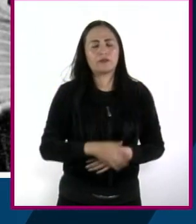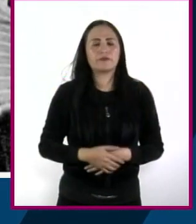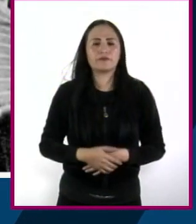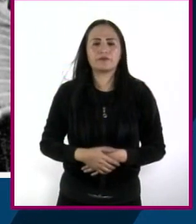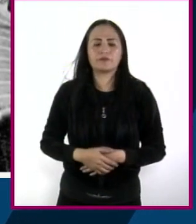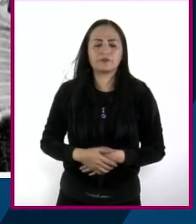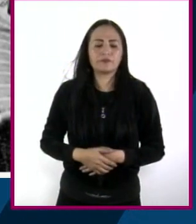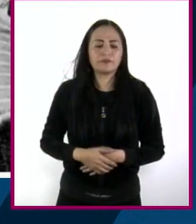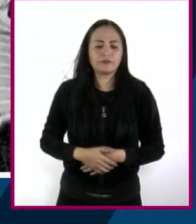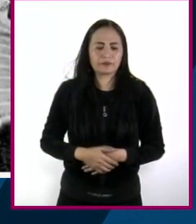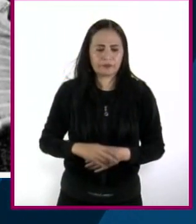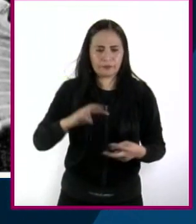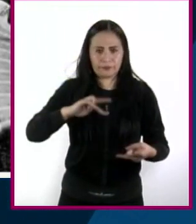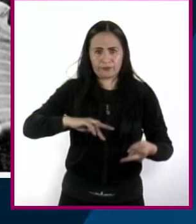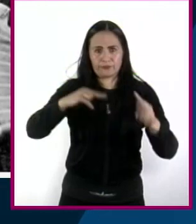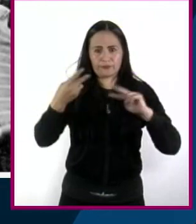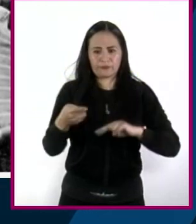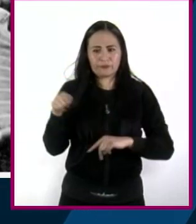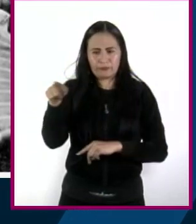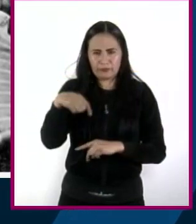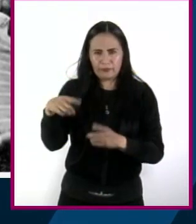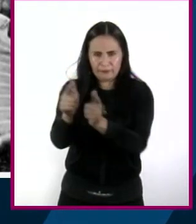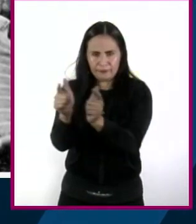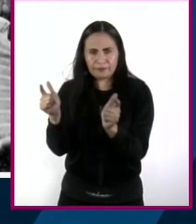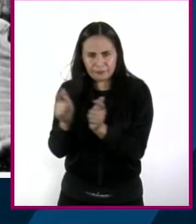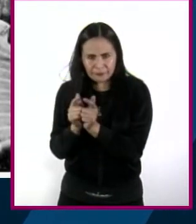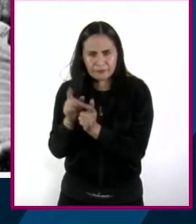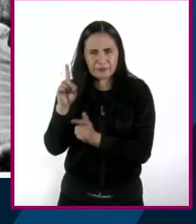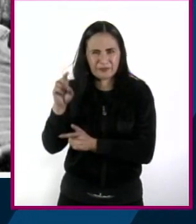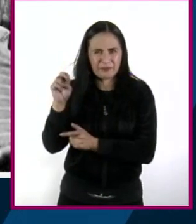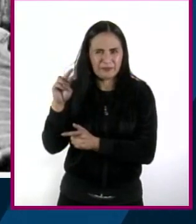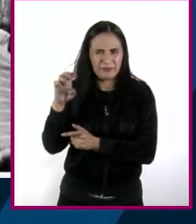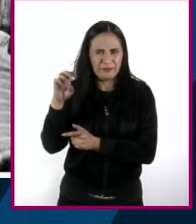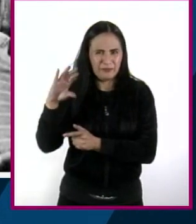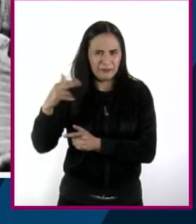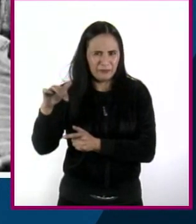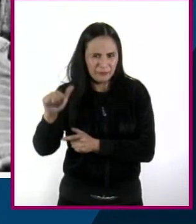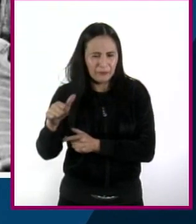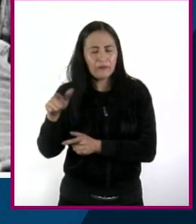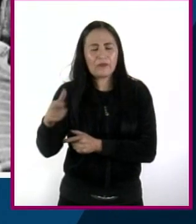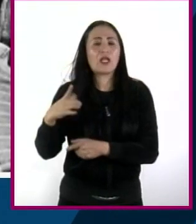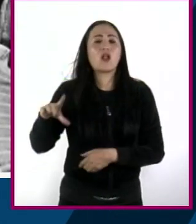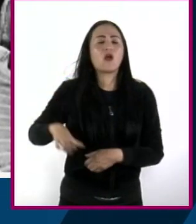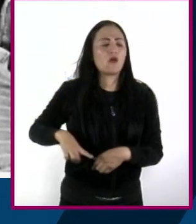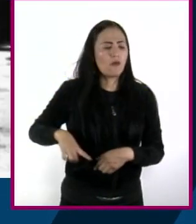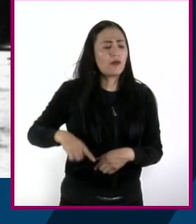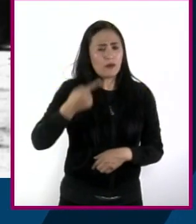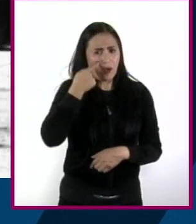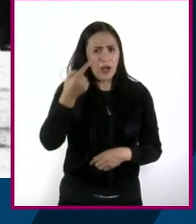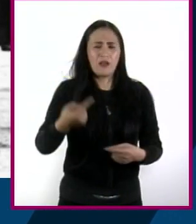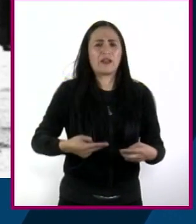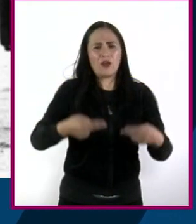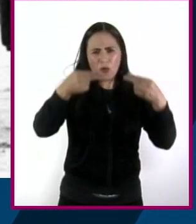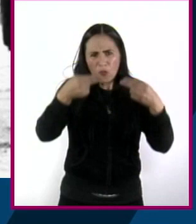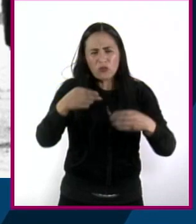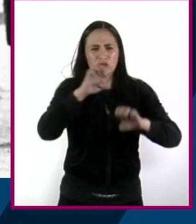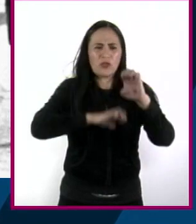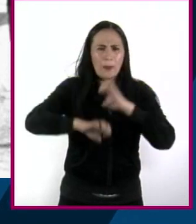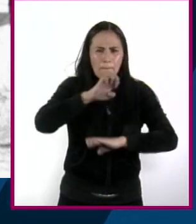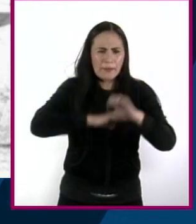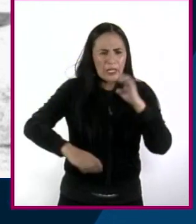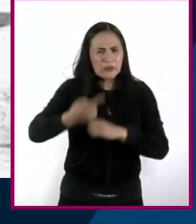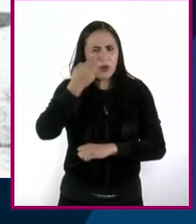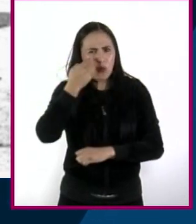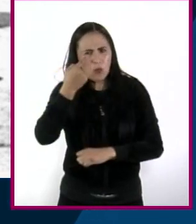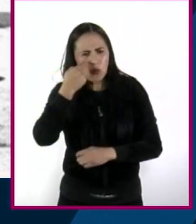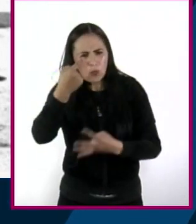Entretanto, los detractores de la derecha acusaban que toda intervención del Estado en el mercado era un atentado contra